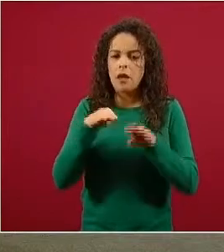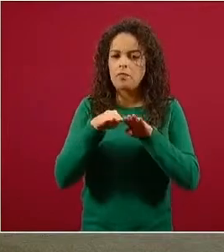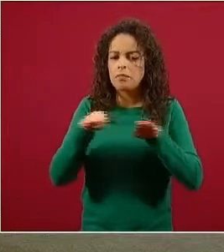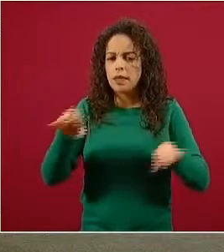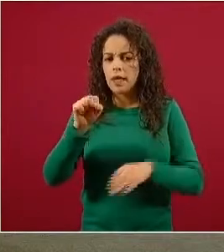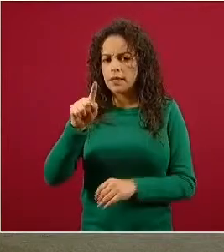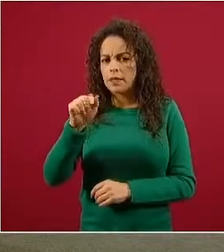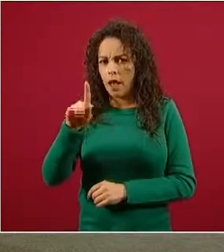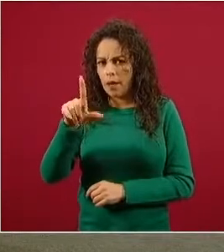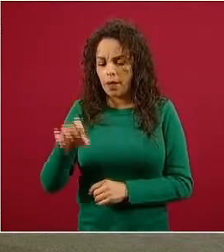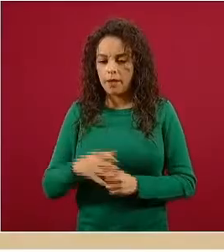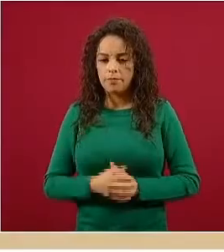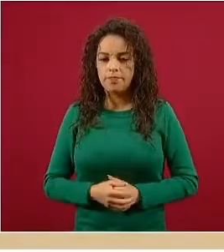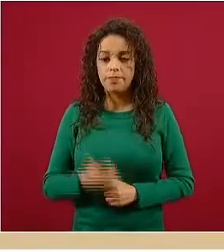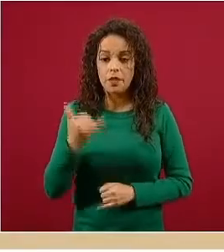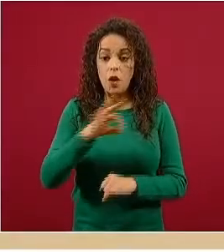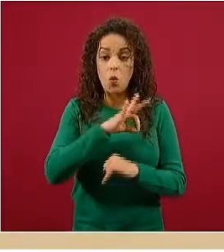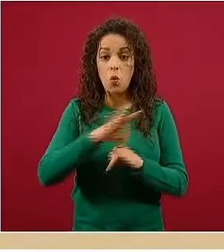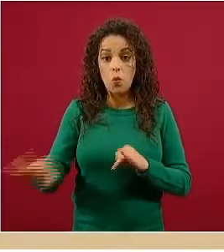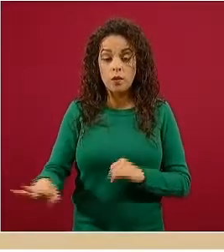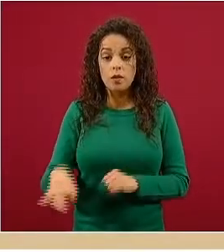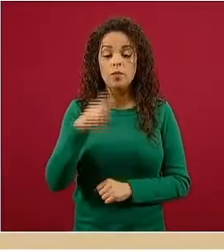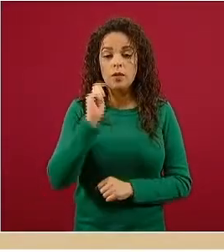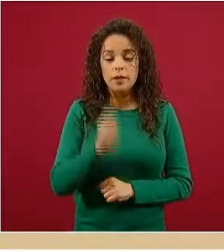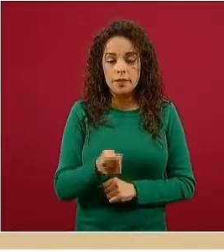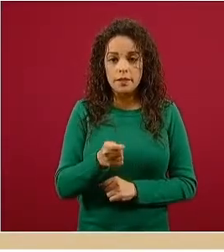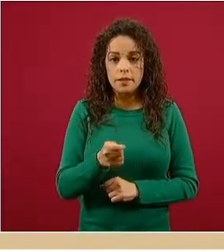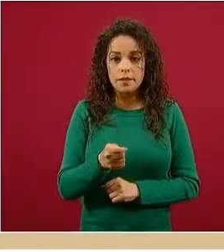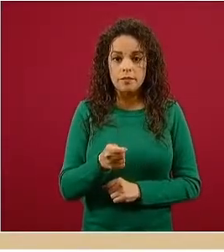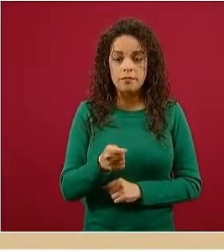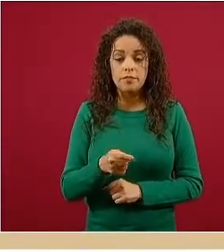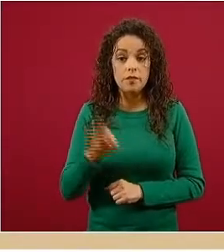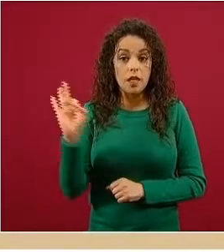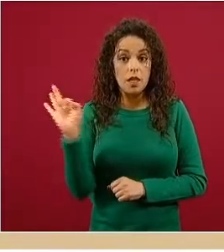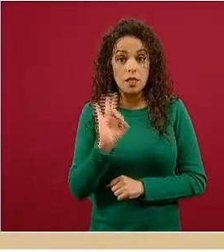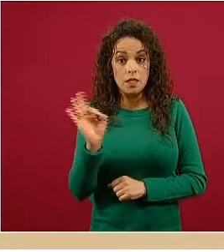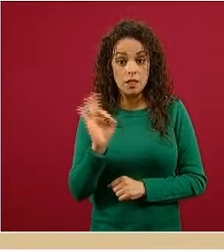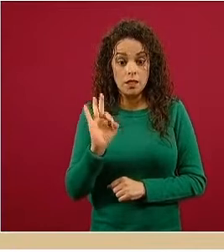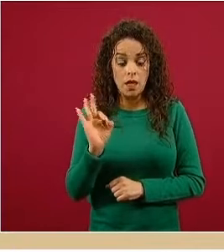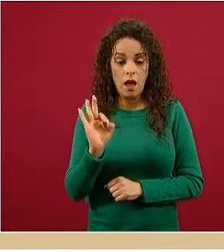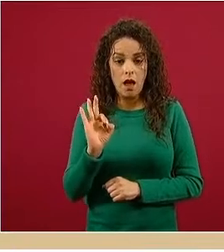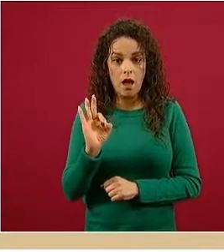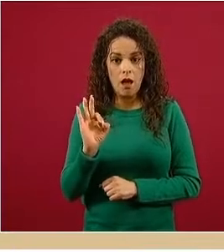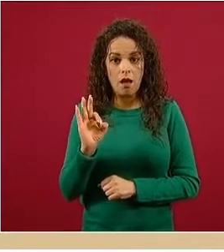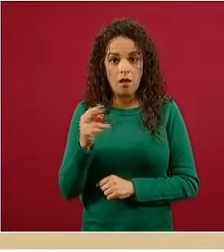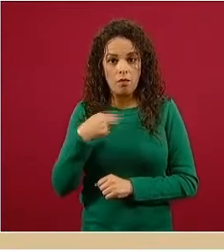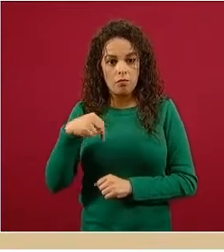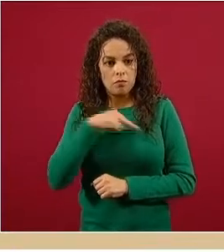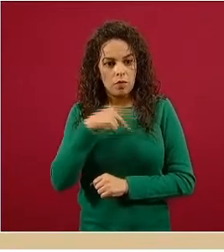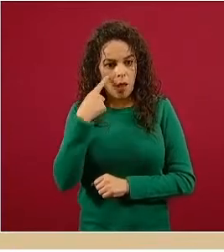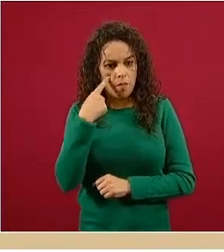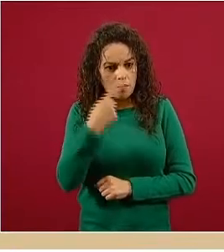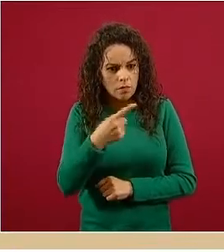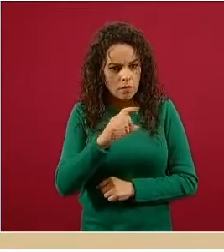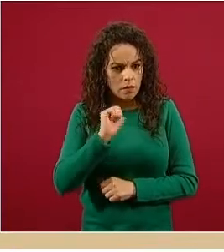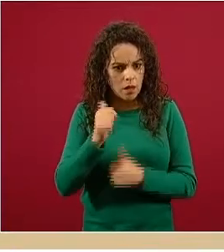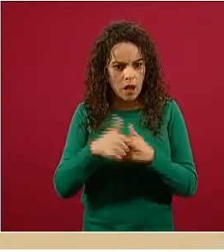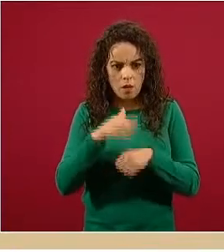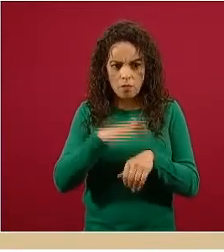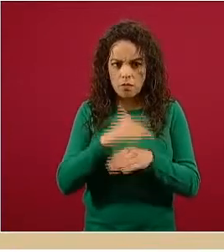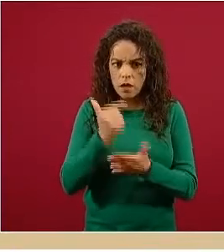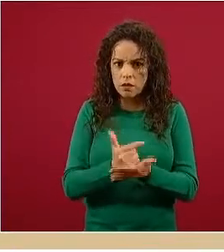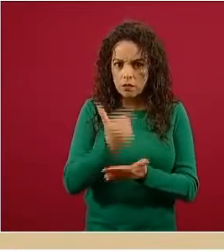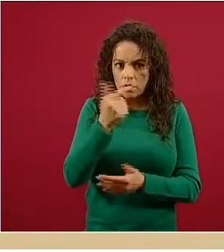de nuevos síntomas. Entonces es importante estrechar la vigilancia, inclusive con el personal de salud, evitar que se